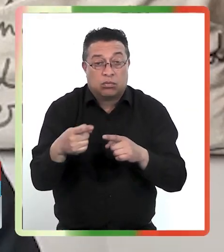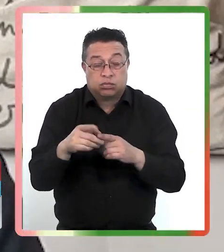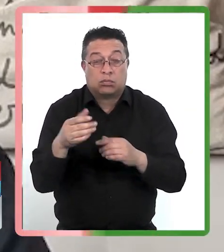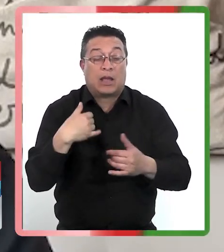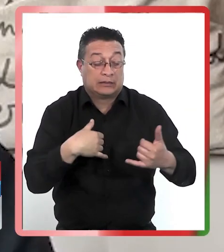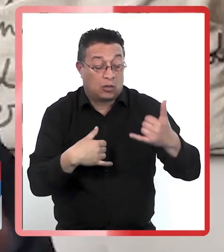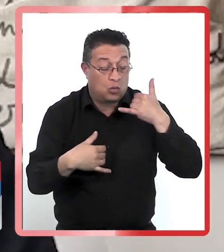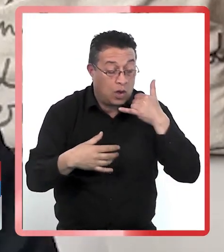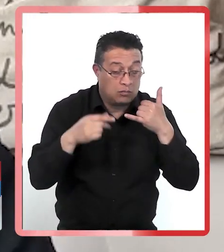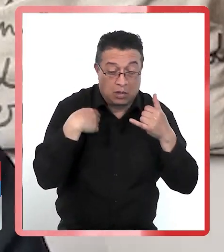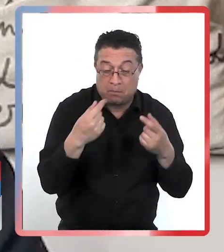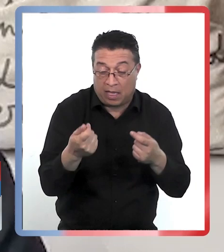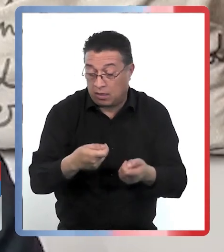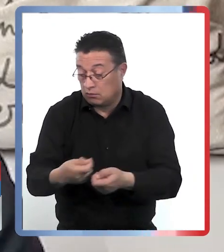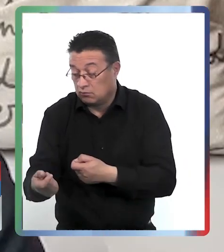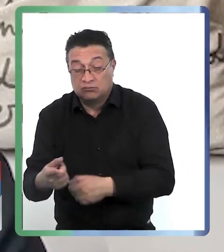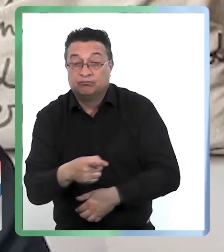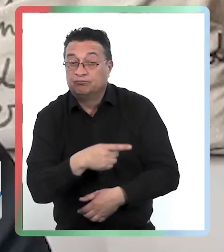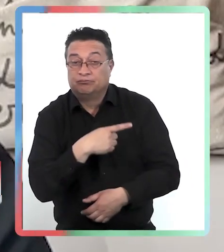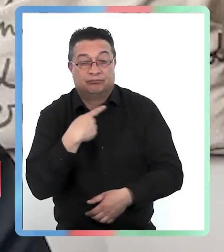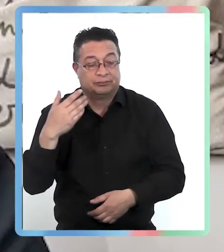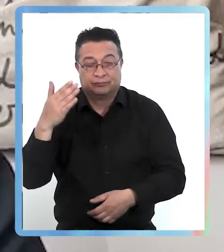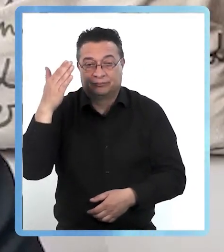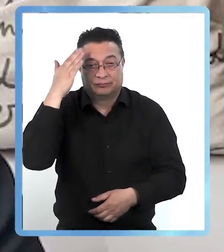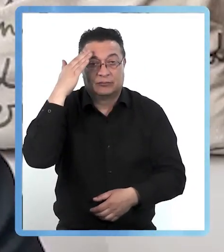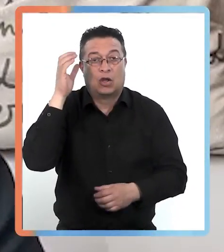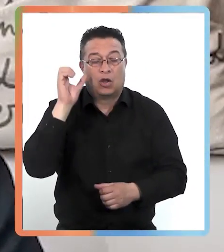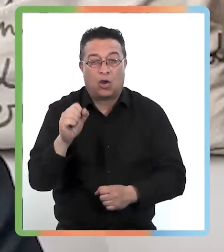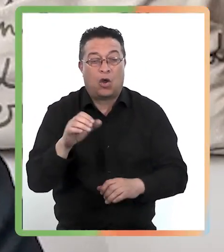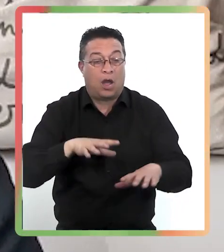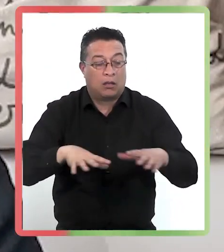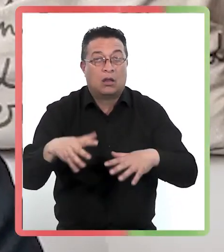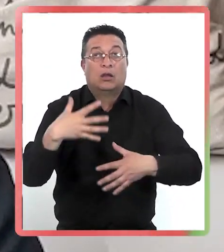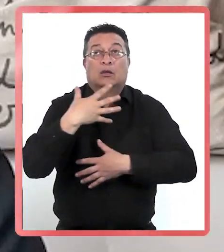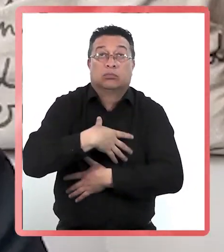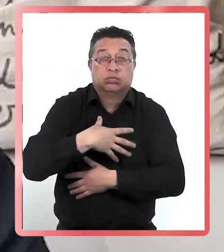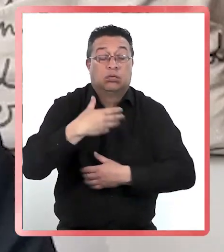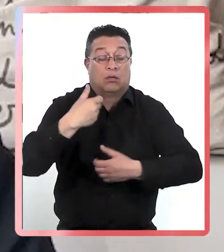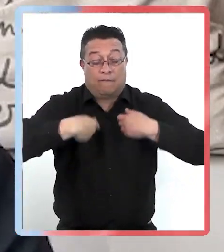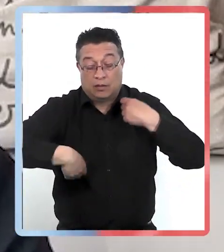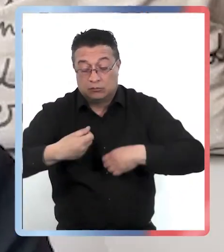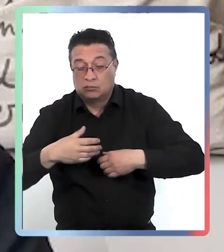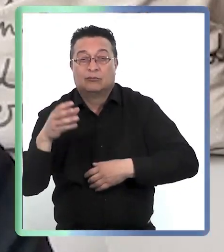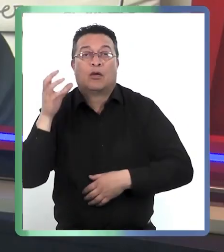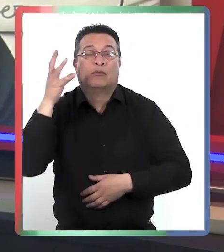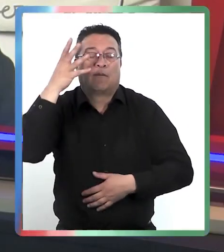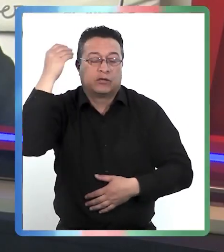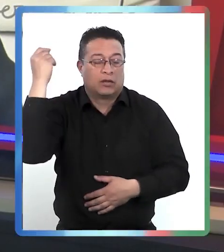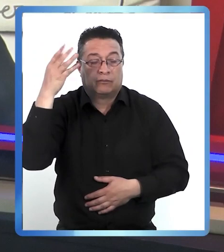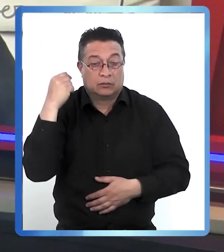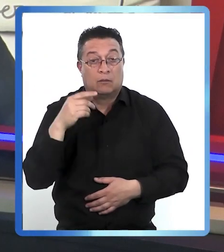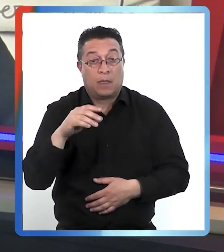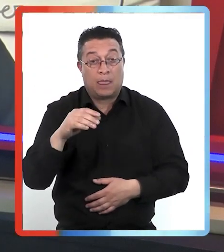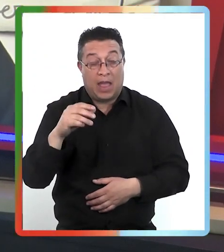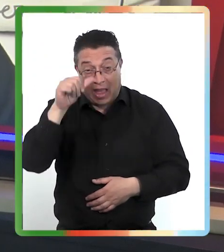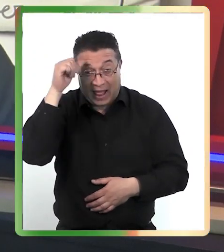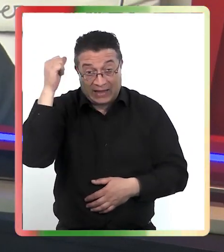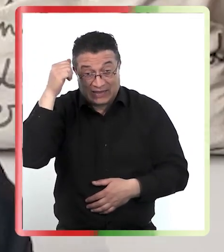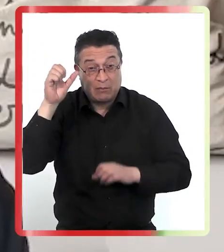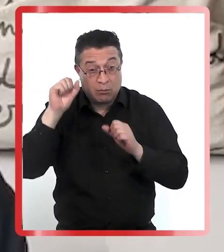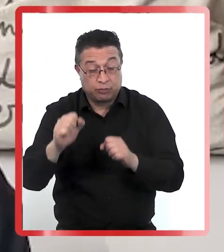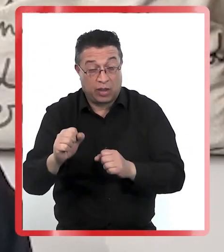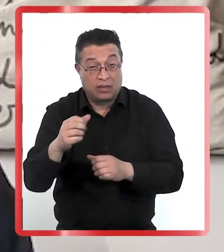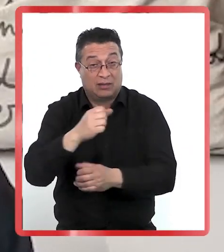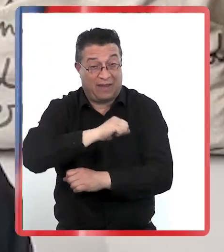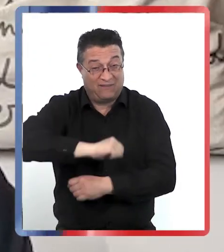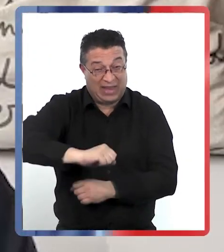vida, como por ejemplo usar el celular o el dinero, sino que incluso para las actividades básicas, como bañarse o vestirse. ¿Es hereditario el Alzheimer?